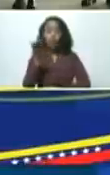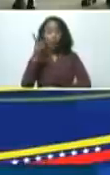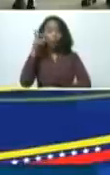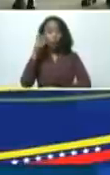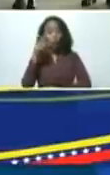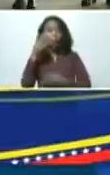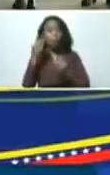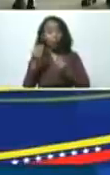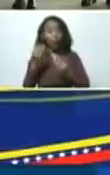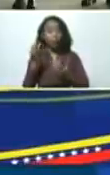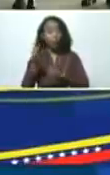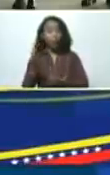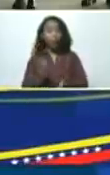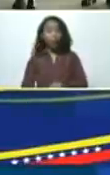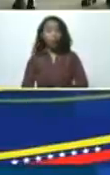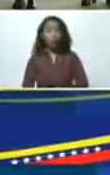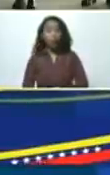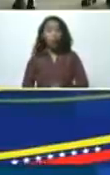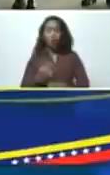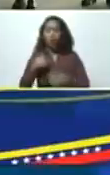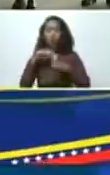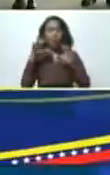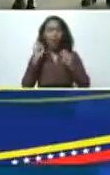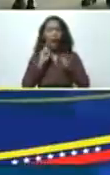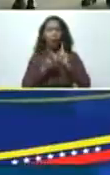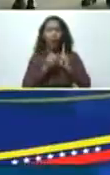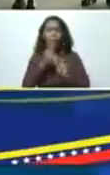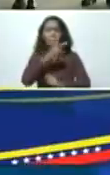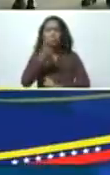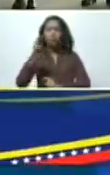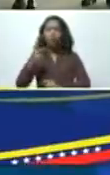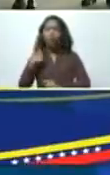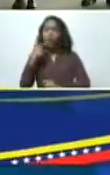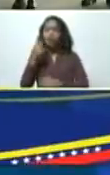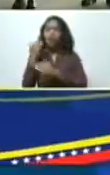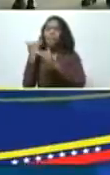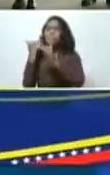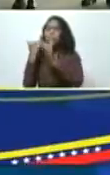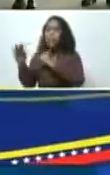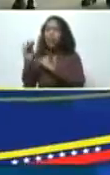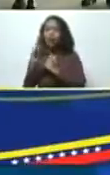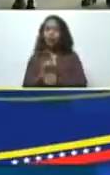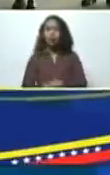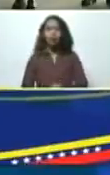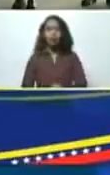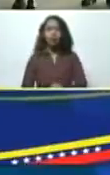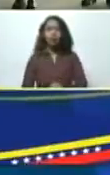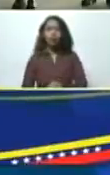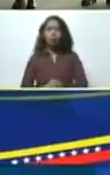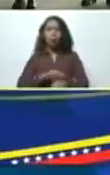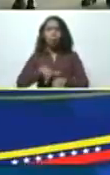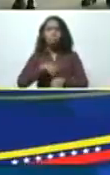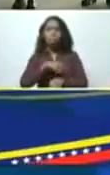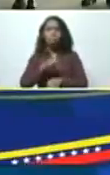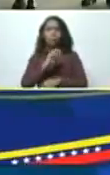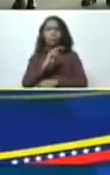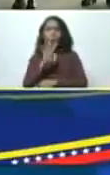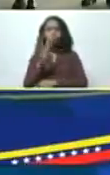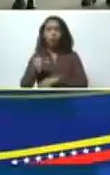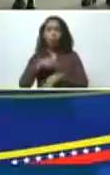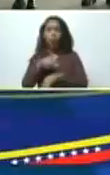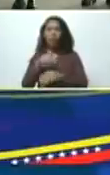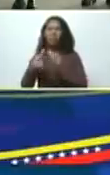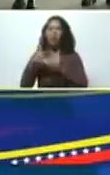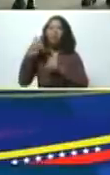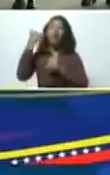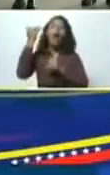¿verdad? Yo no entiendo a alguna gente que uno le manda un mensaje y pasan 24 horas y